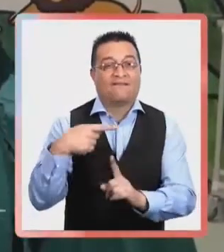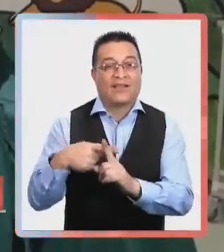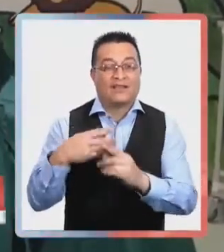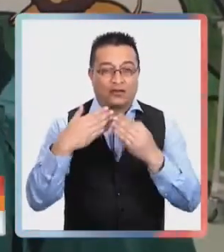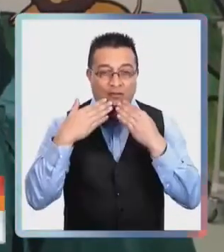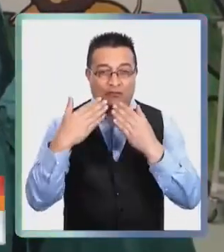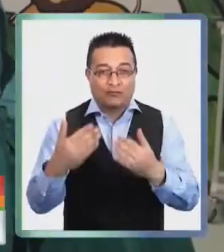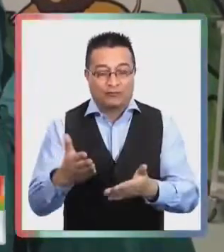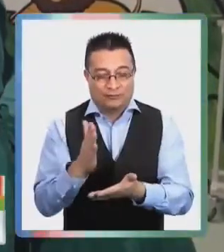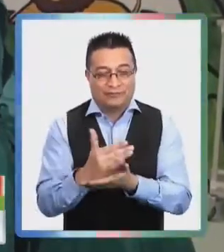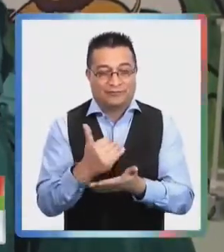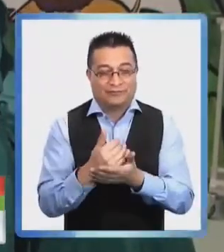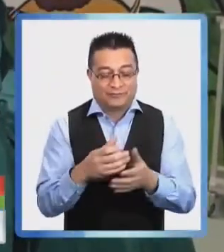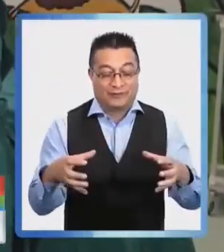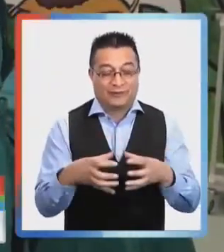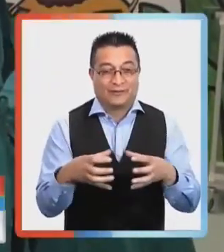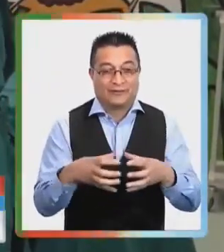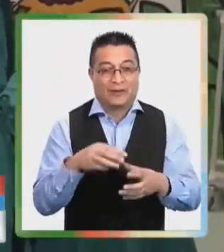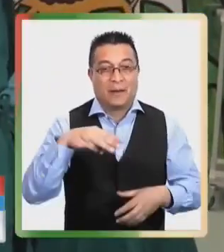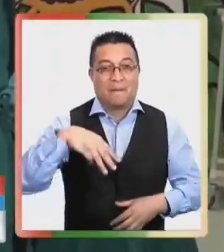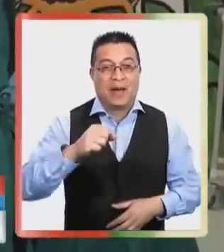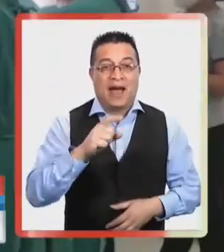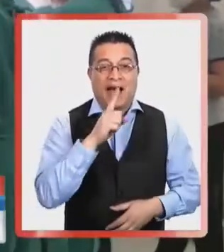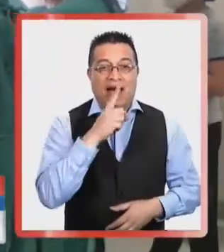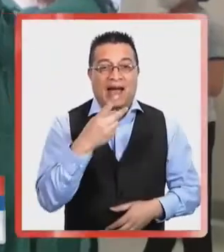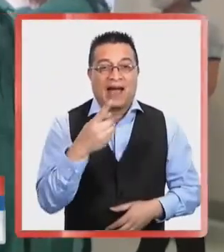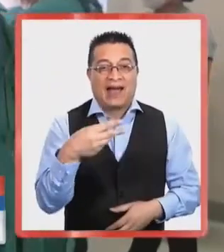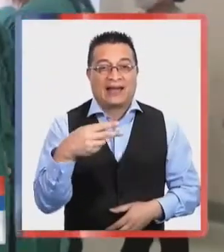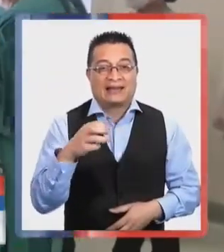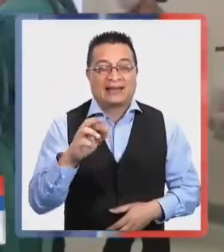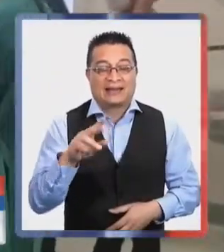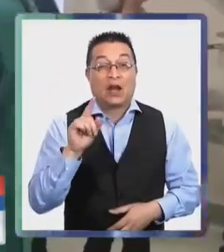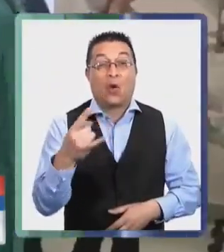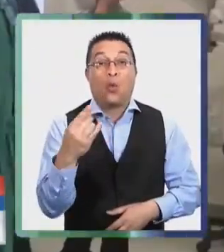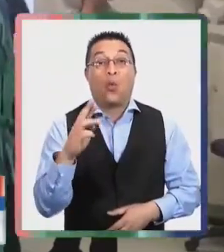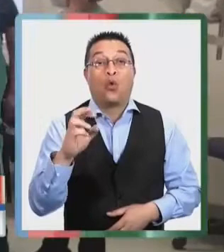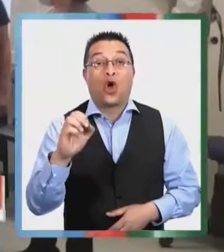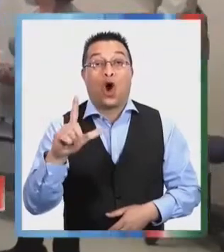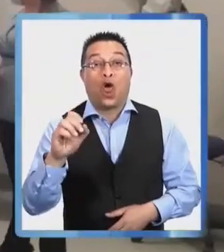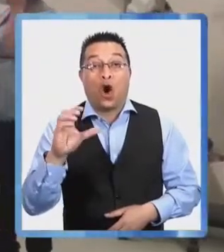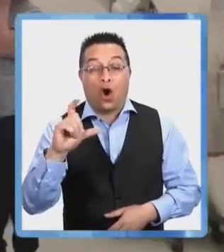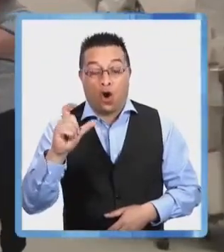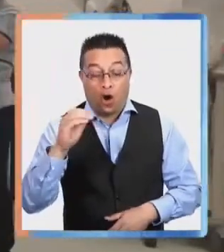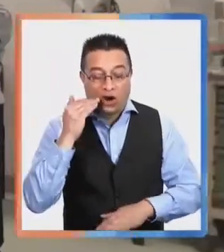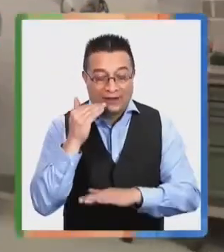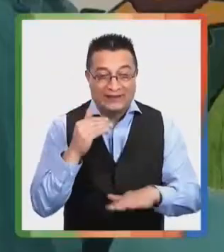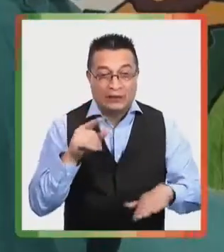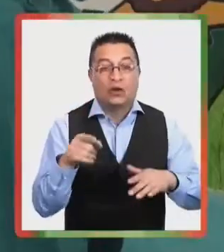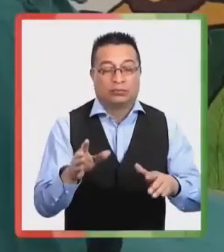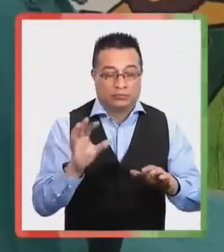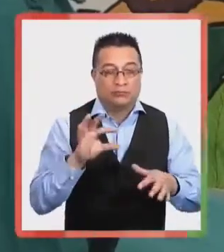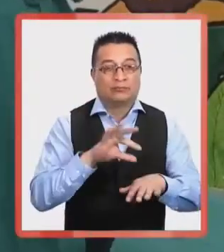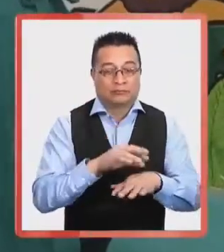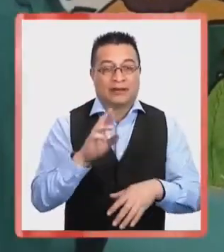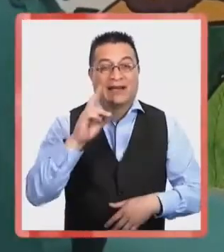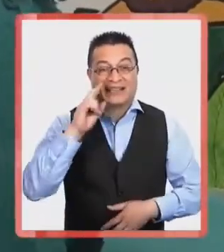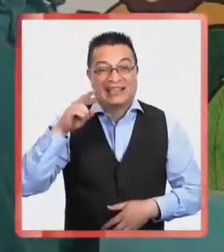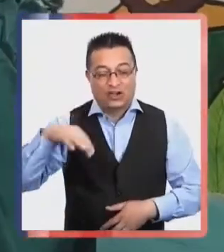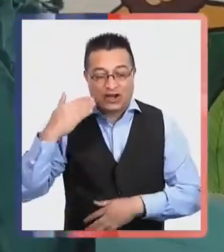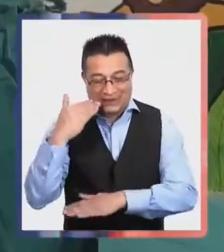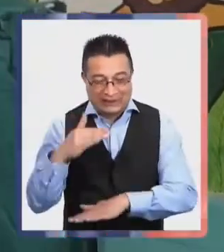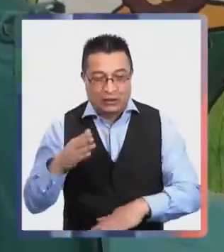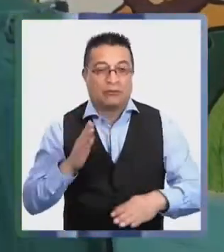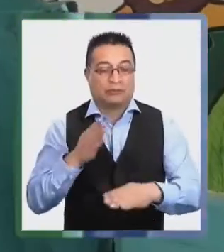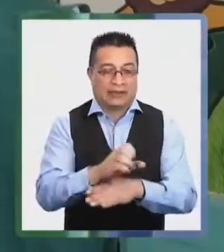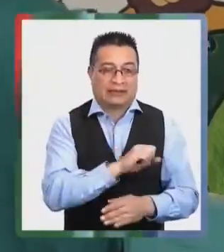uno de los beneficiados con este operativo de la Corporación Mater. Un grupo de urólogos pediátricos voluntarios de la Corporación Renal